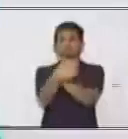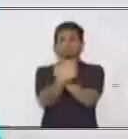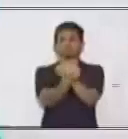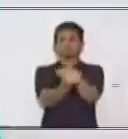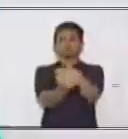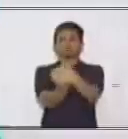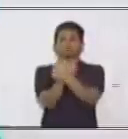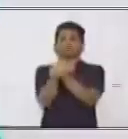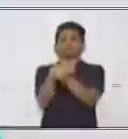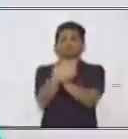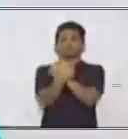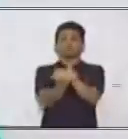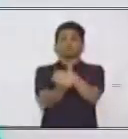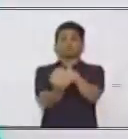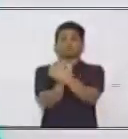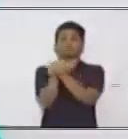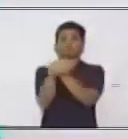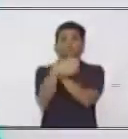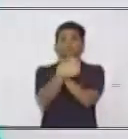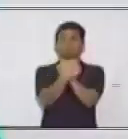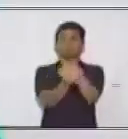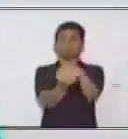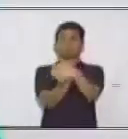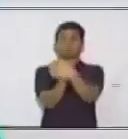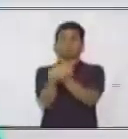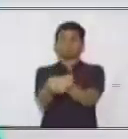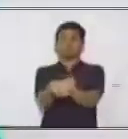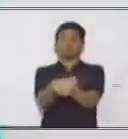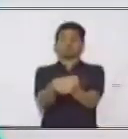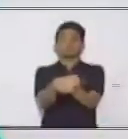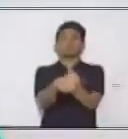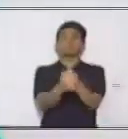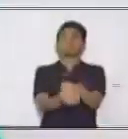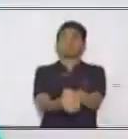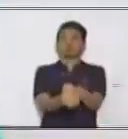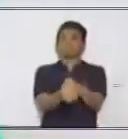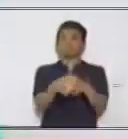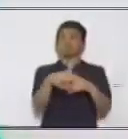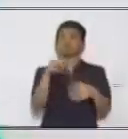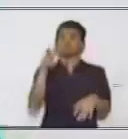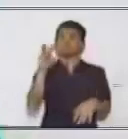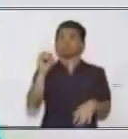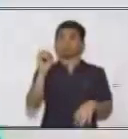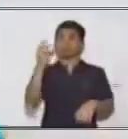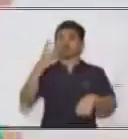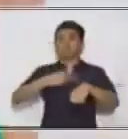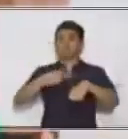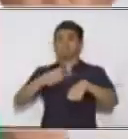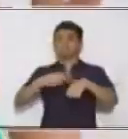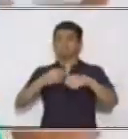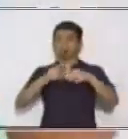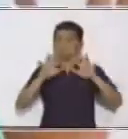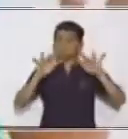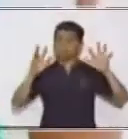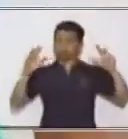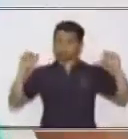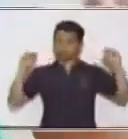14, 15, 16, 17, 18, 19 y 20. Muy bien. Soltamos nuestras